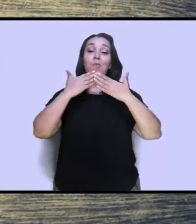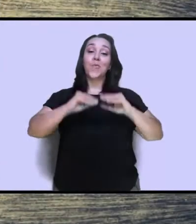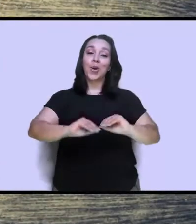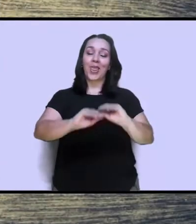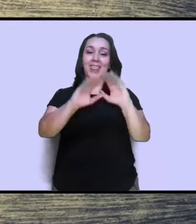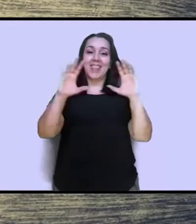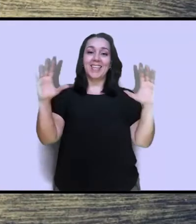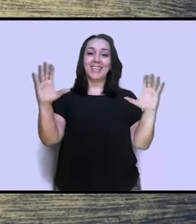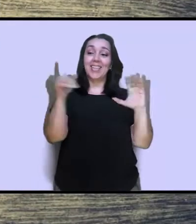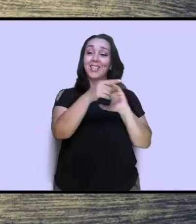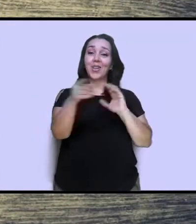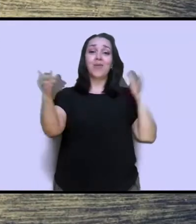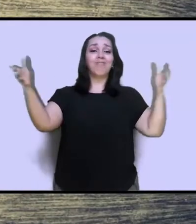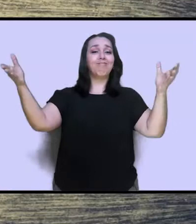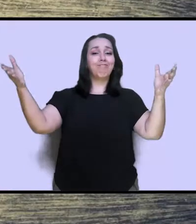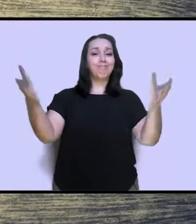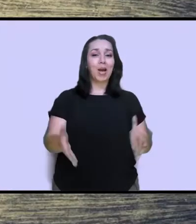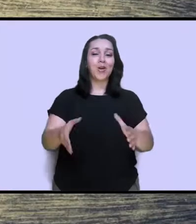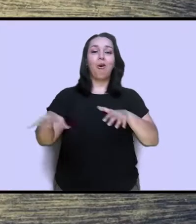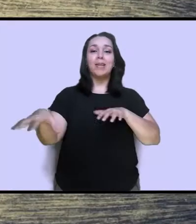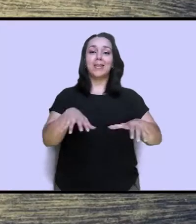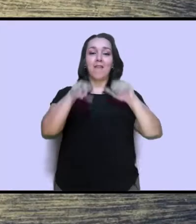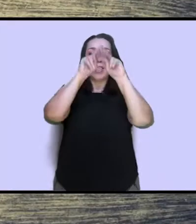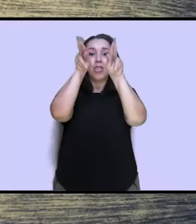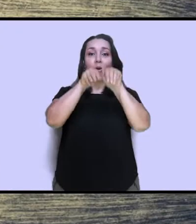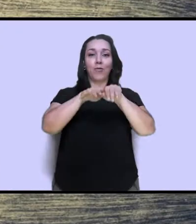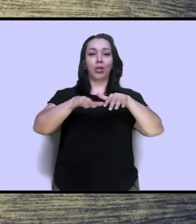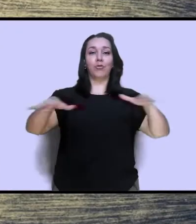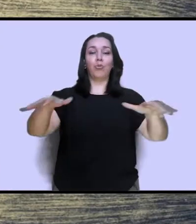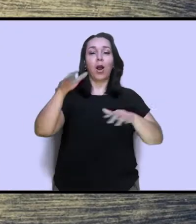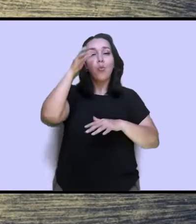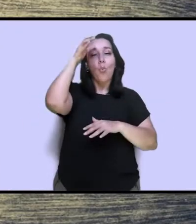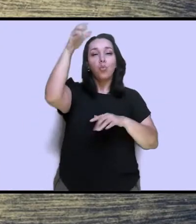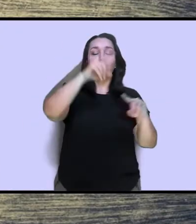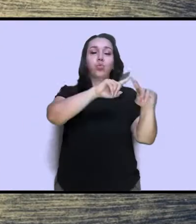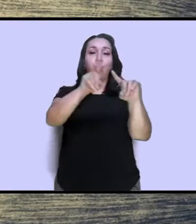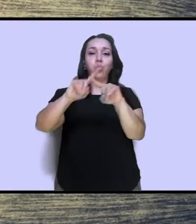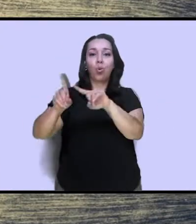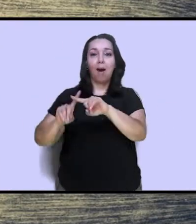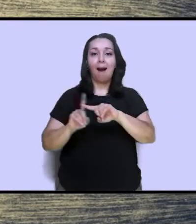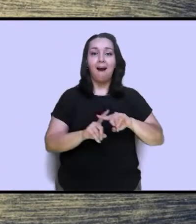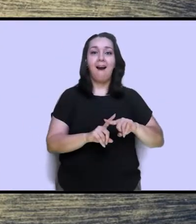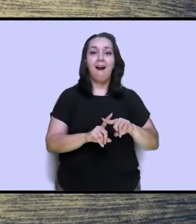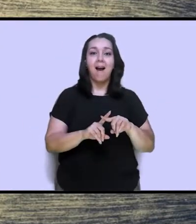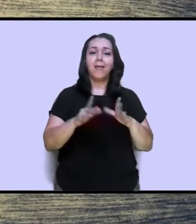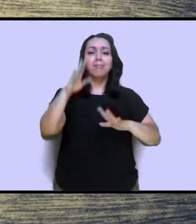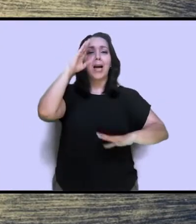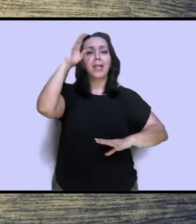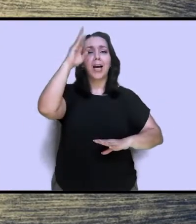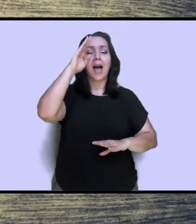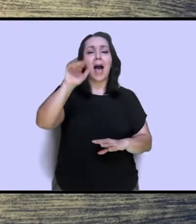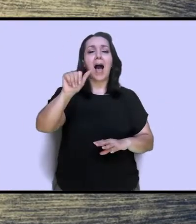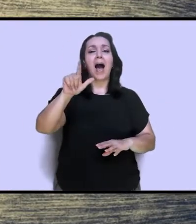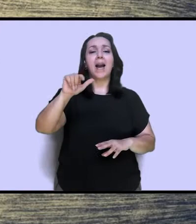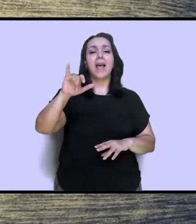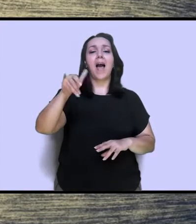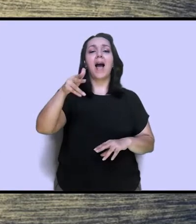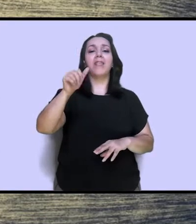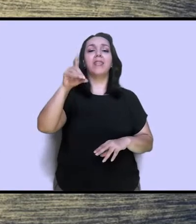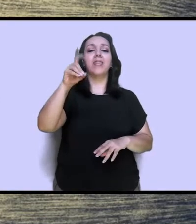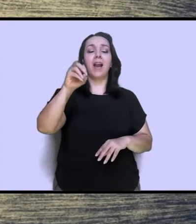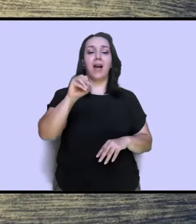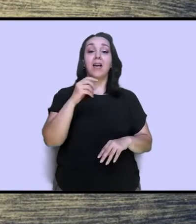Buenos días. Sean bienvenidos a este evento virtual en el marco de la interculturalidad. Les saluda Alejandra Machado